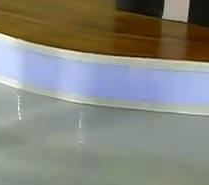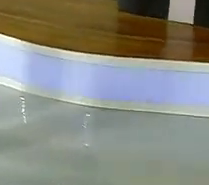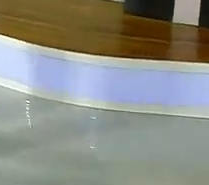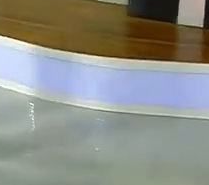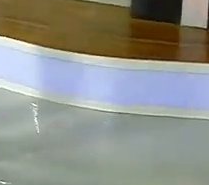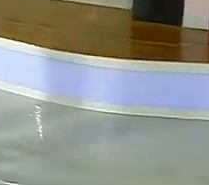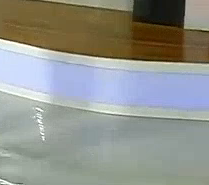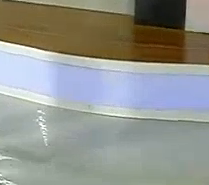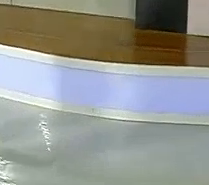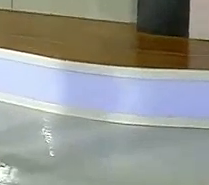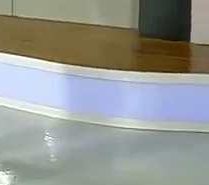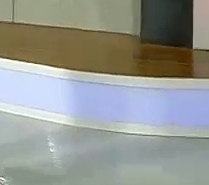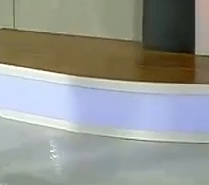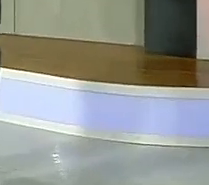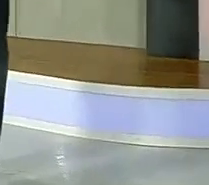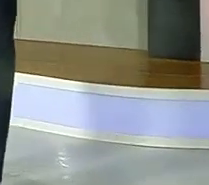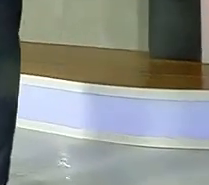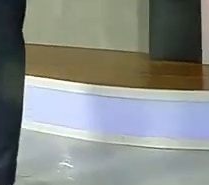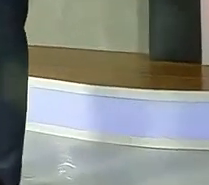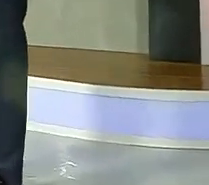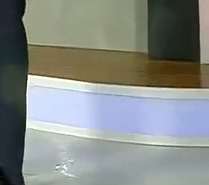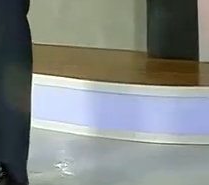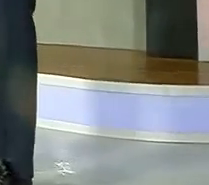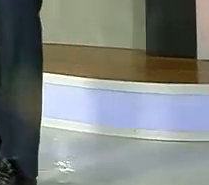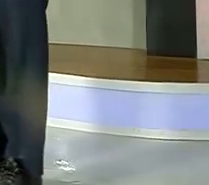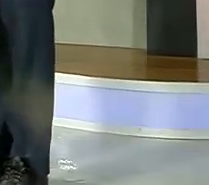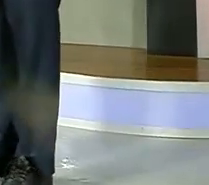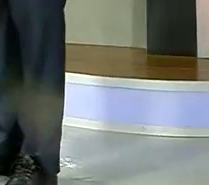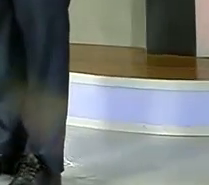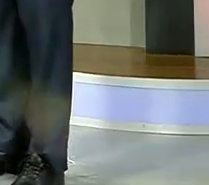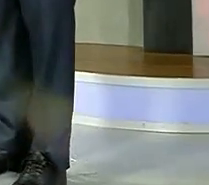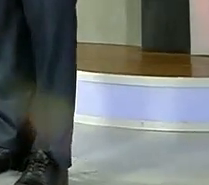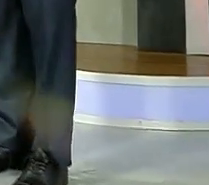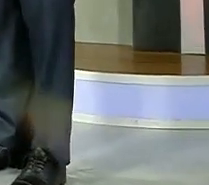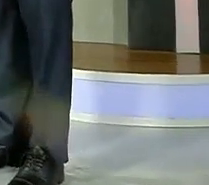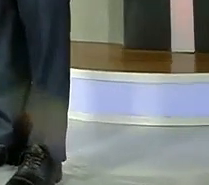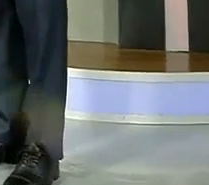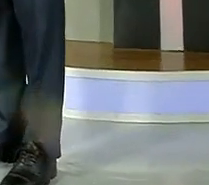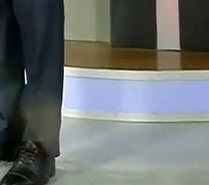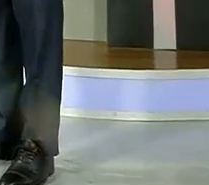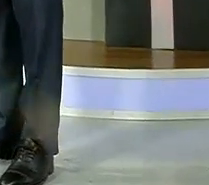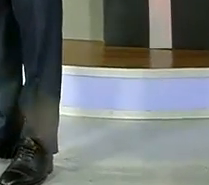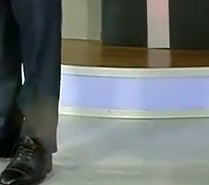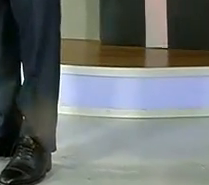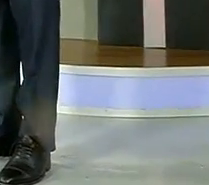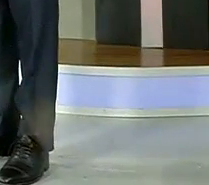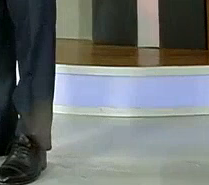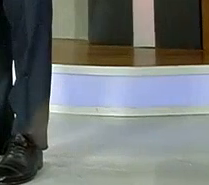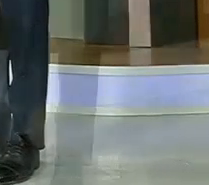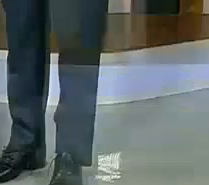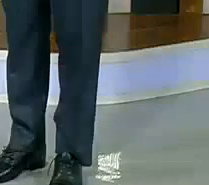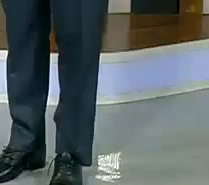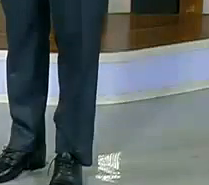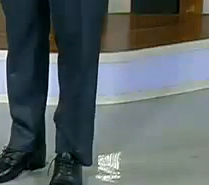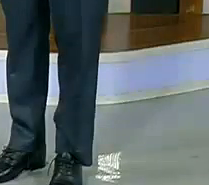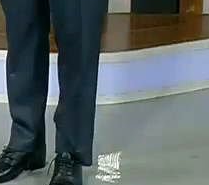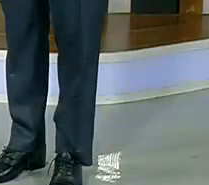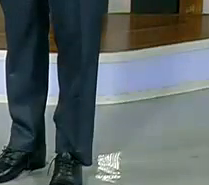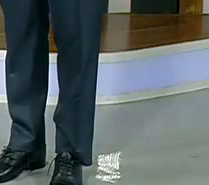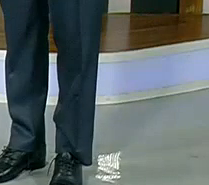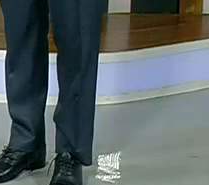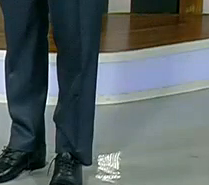Gracias por acompañarnos. Continuamos. En Puerto Viejo, la cámara de seguridad de un local de venta de teléfonos celulares registró el